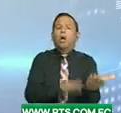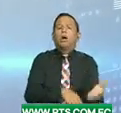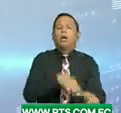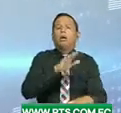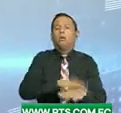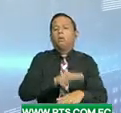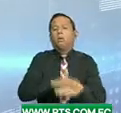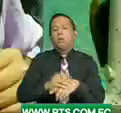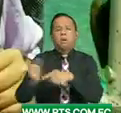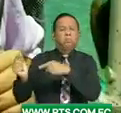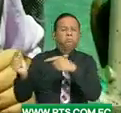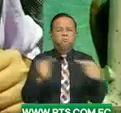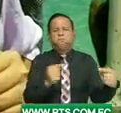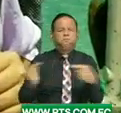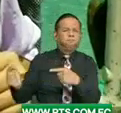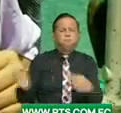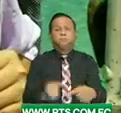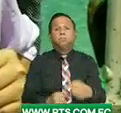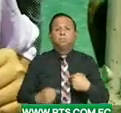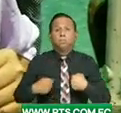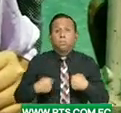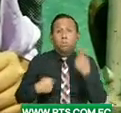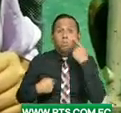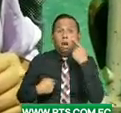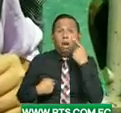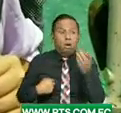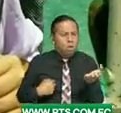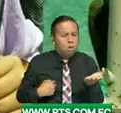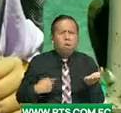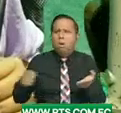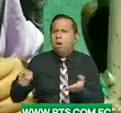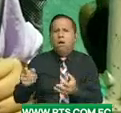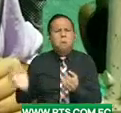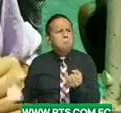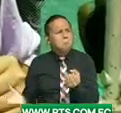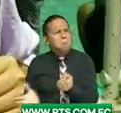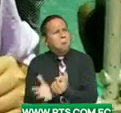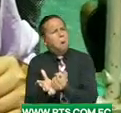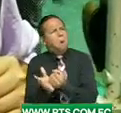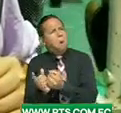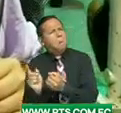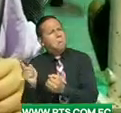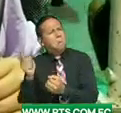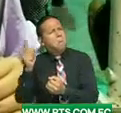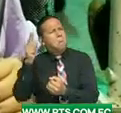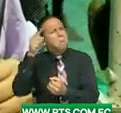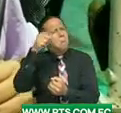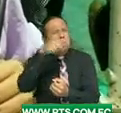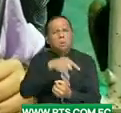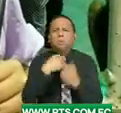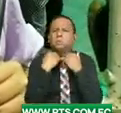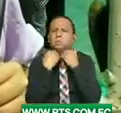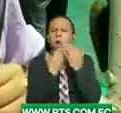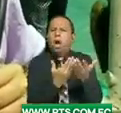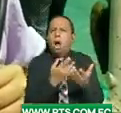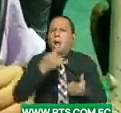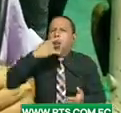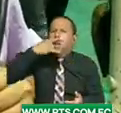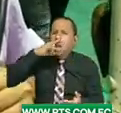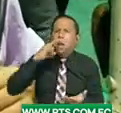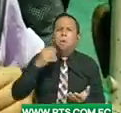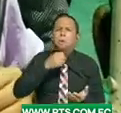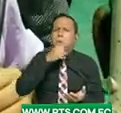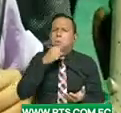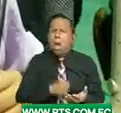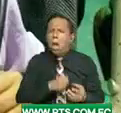los violentos choques. Vimos cómo lanzaron las bombas directamente, sin importarle si había niños, ancianos,